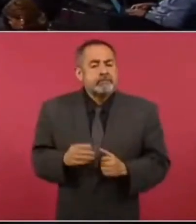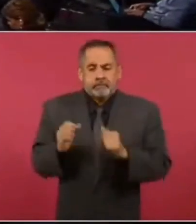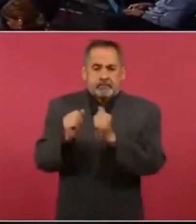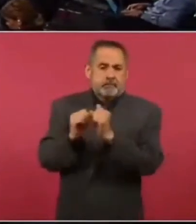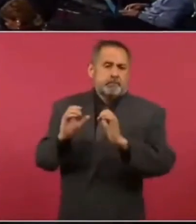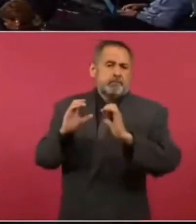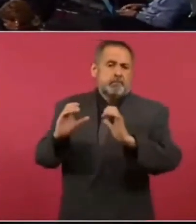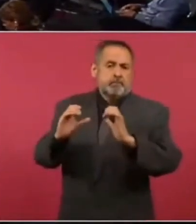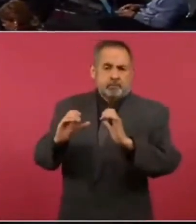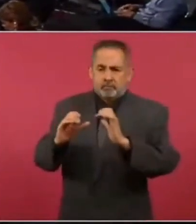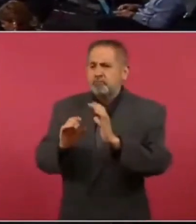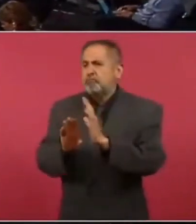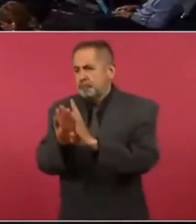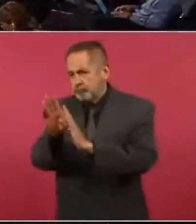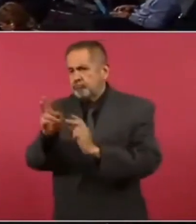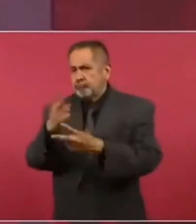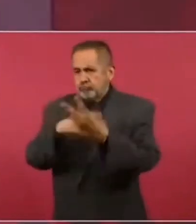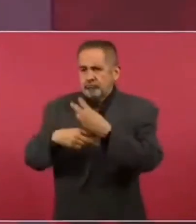equilibrado,